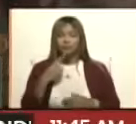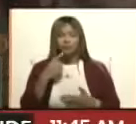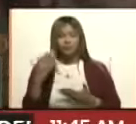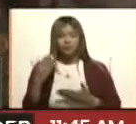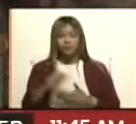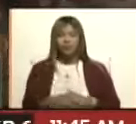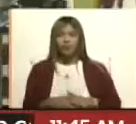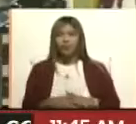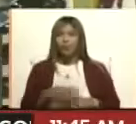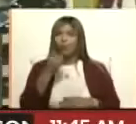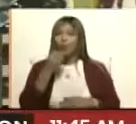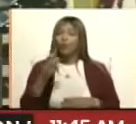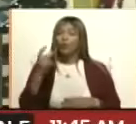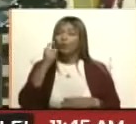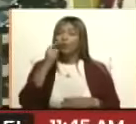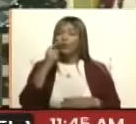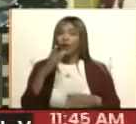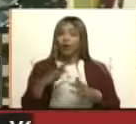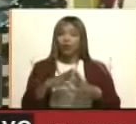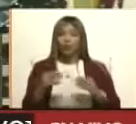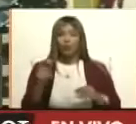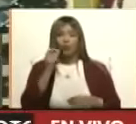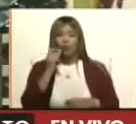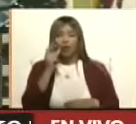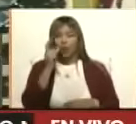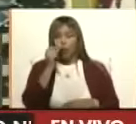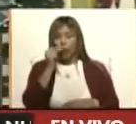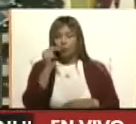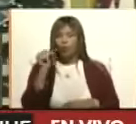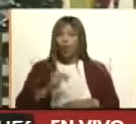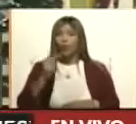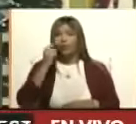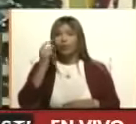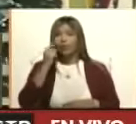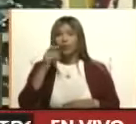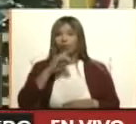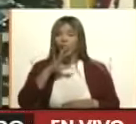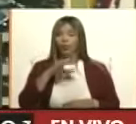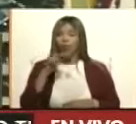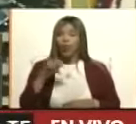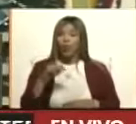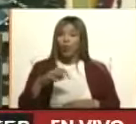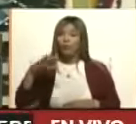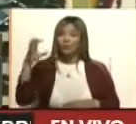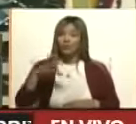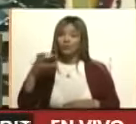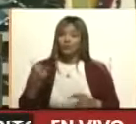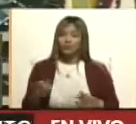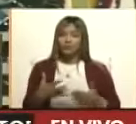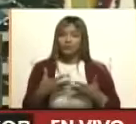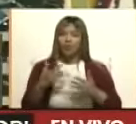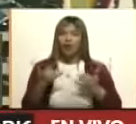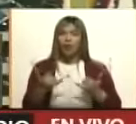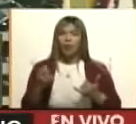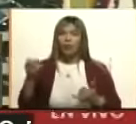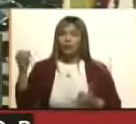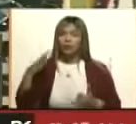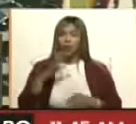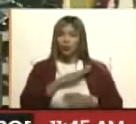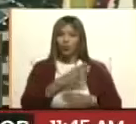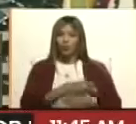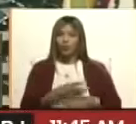todos. Un día histórico. Día amaneció con una lluvia refrescante y ahora tenemos un sol